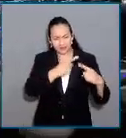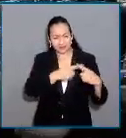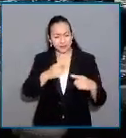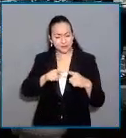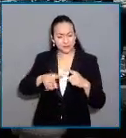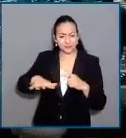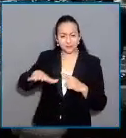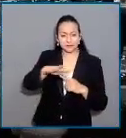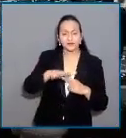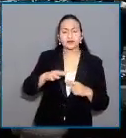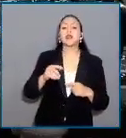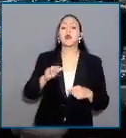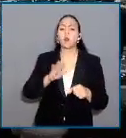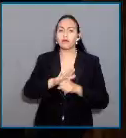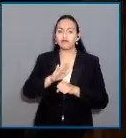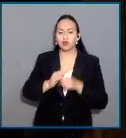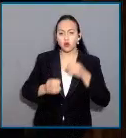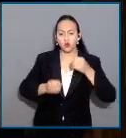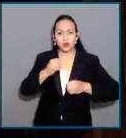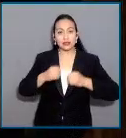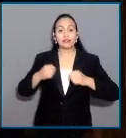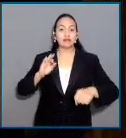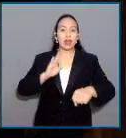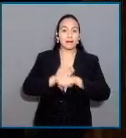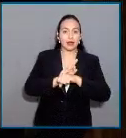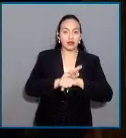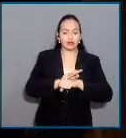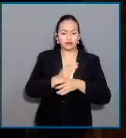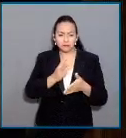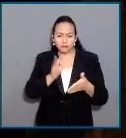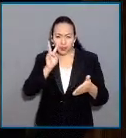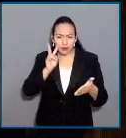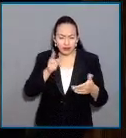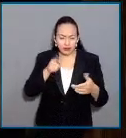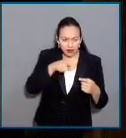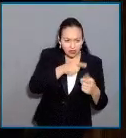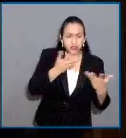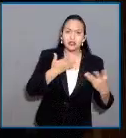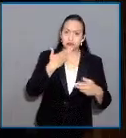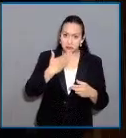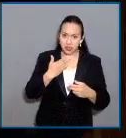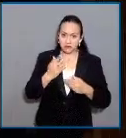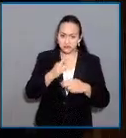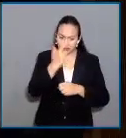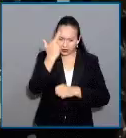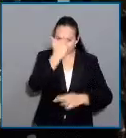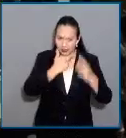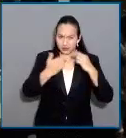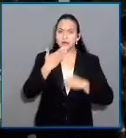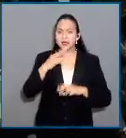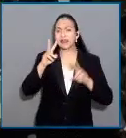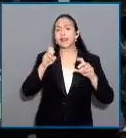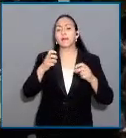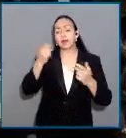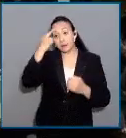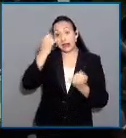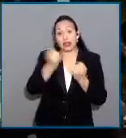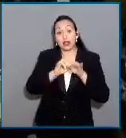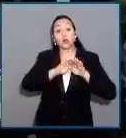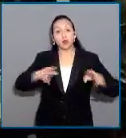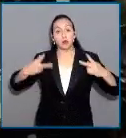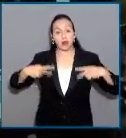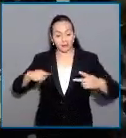de diversos juicios de amparo, si hubo insuficiente regulación de acciones afirmativas en materia de paridad de género, la violación